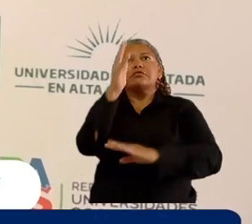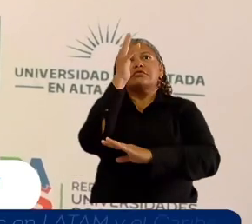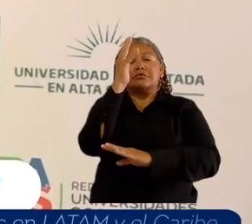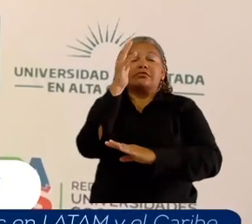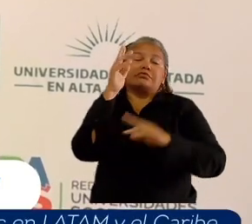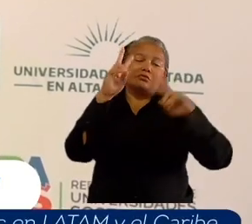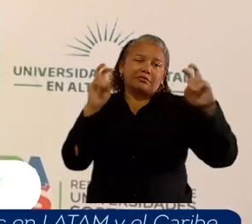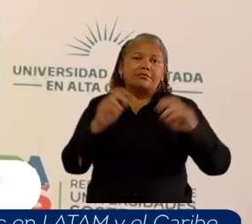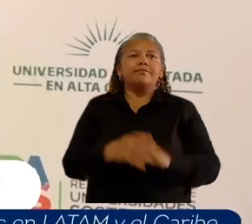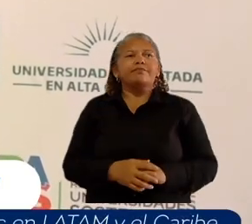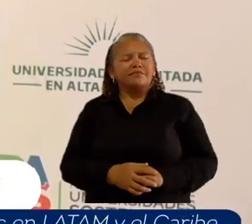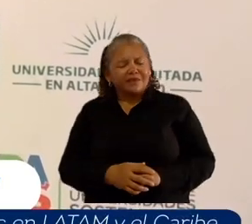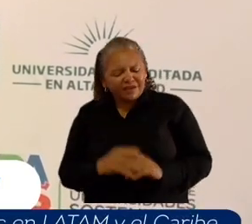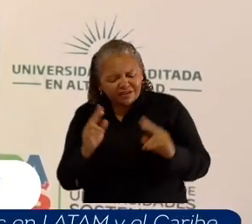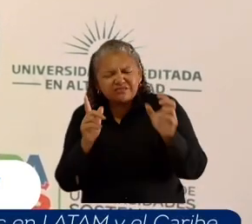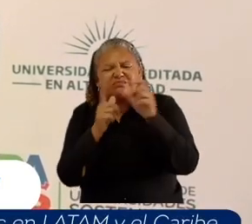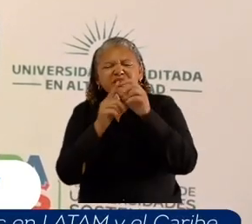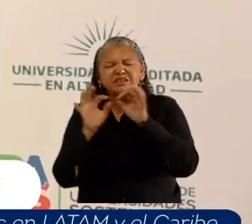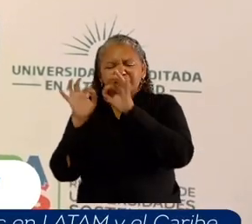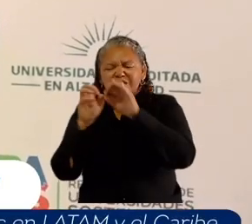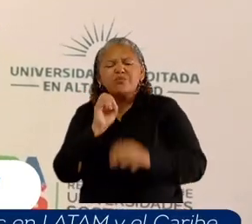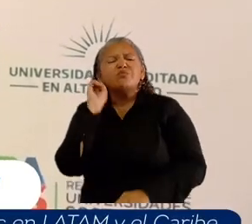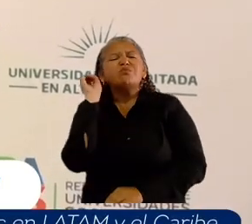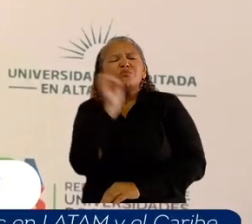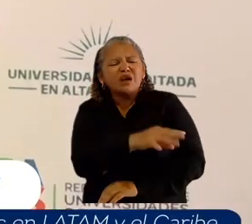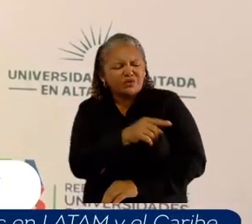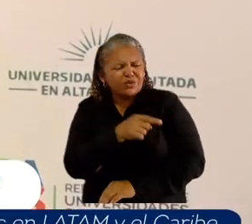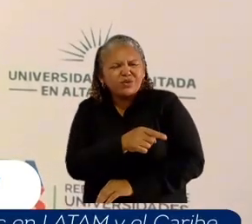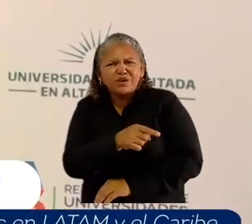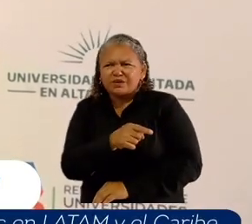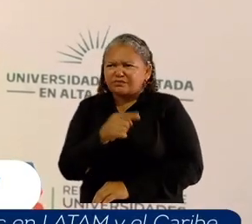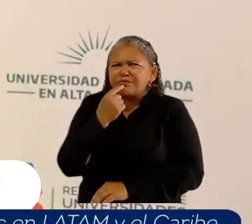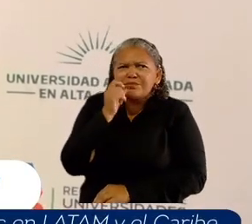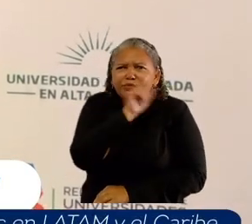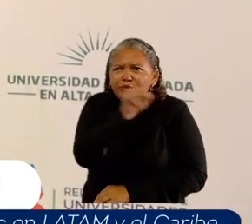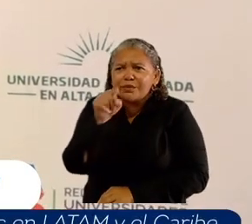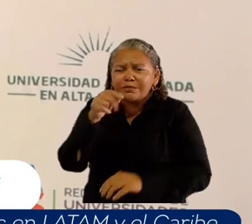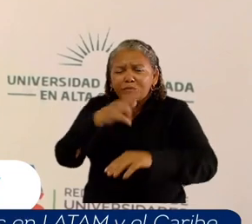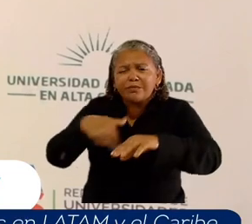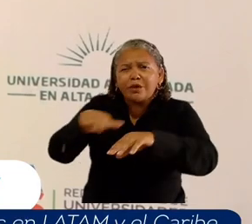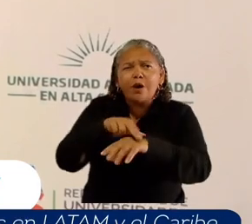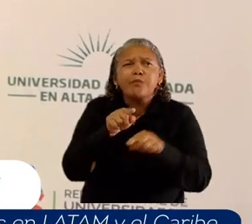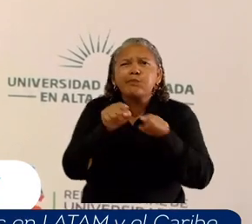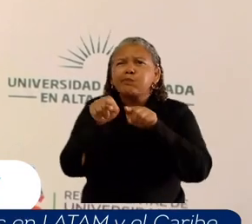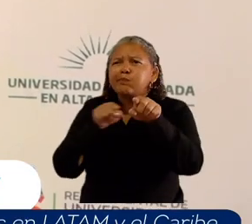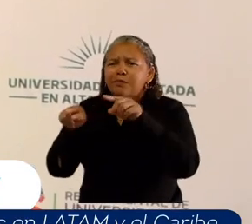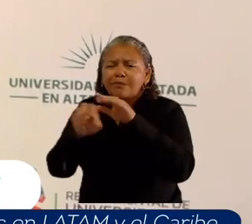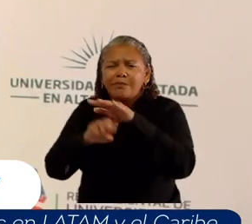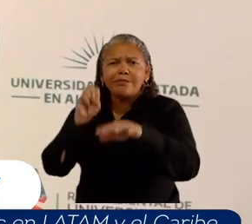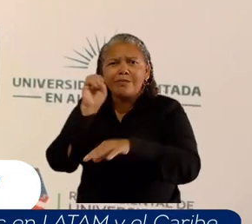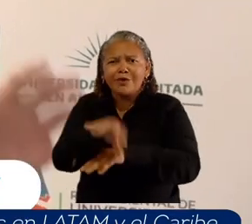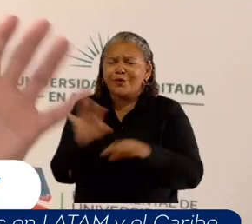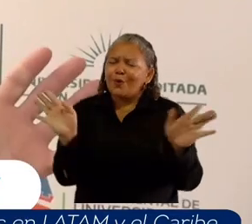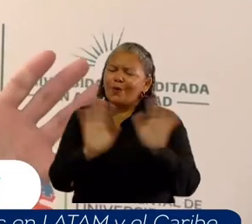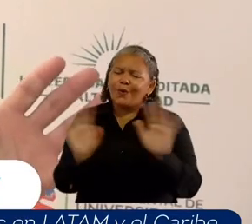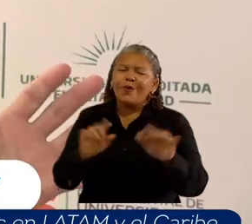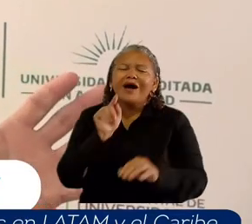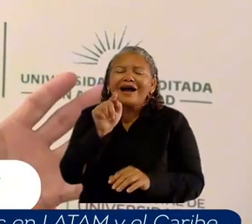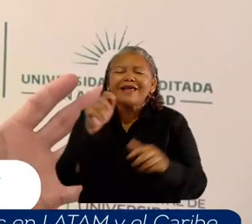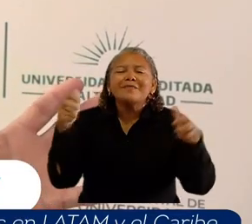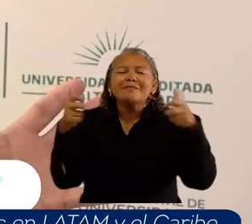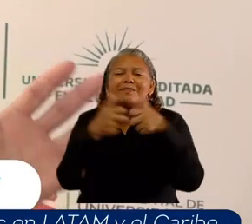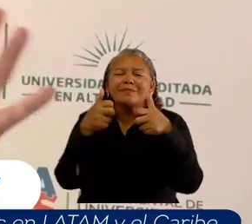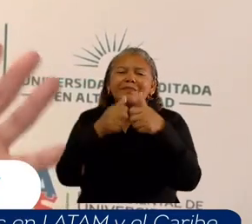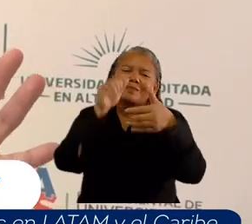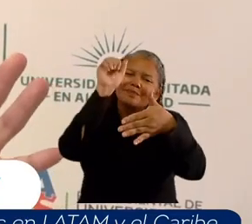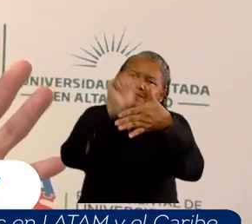concepto de basura, porque es que en la naturaleza no hay basura, ¿cierto? Todo se recircula como materia o como energía. Entonces lo que hablamos es que